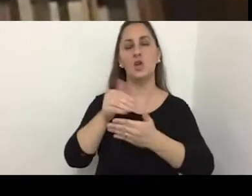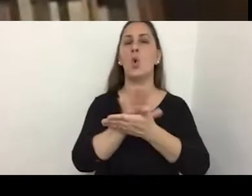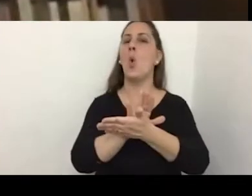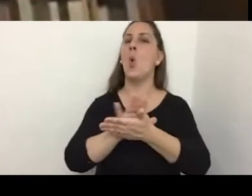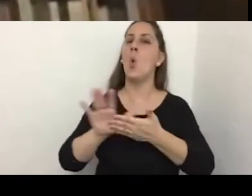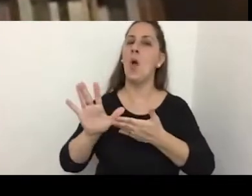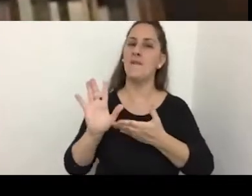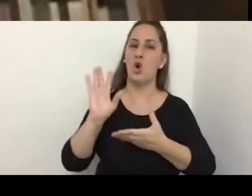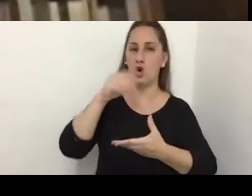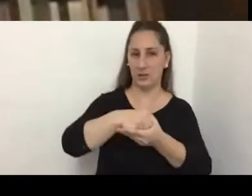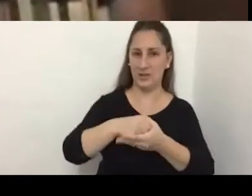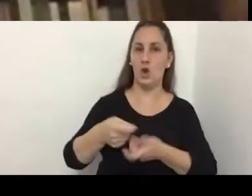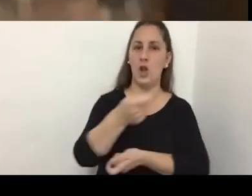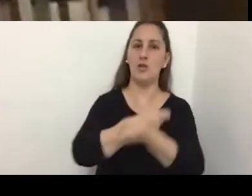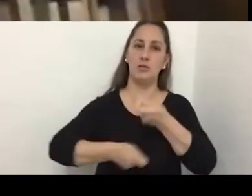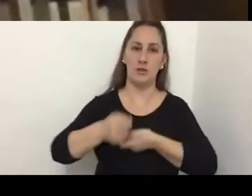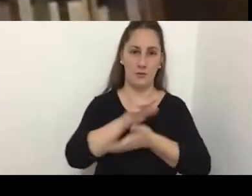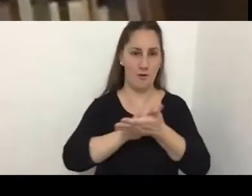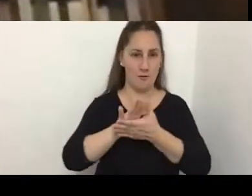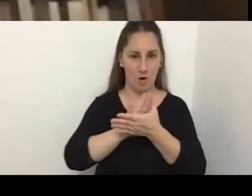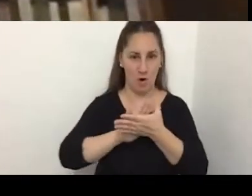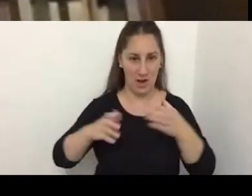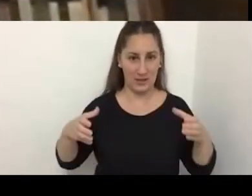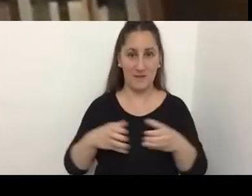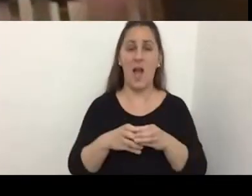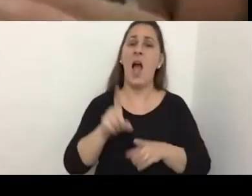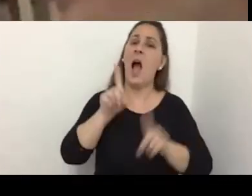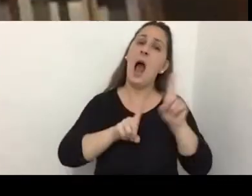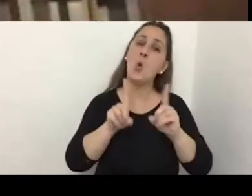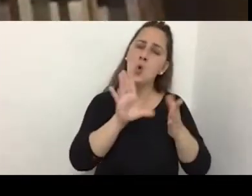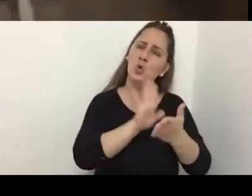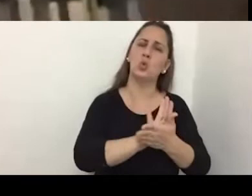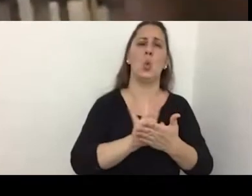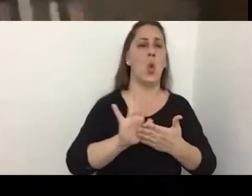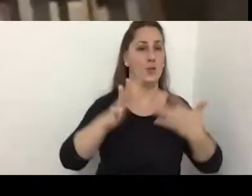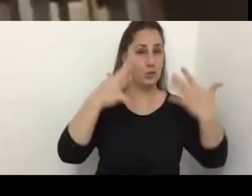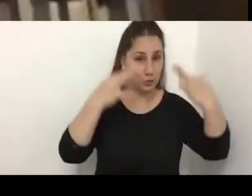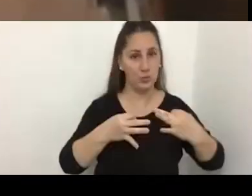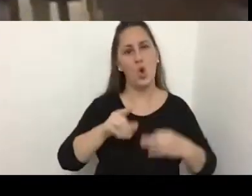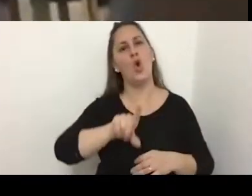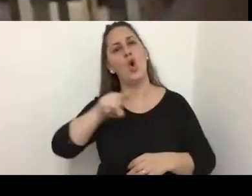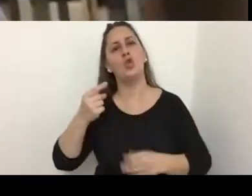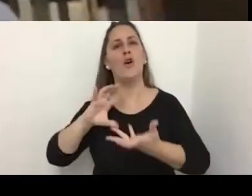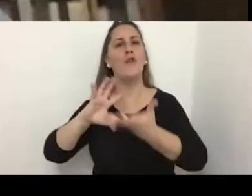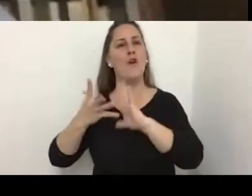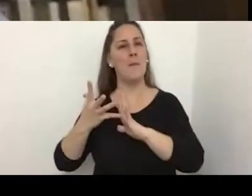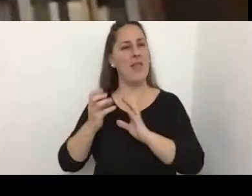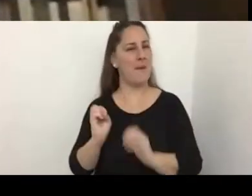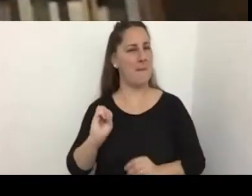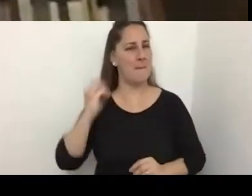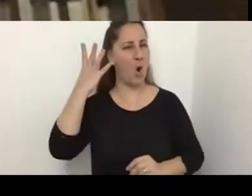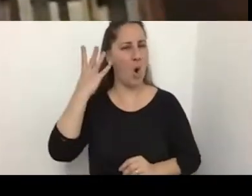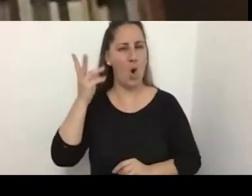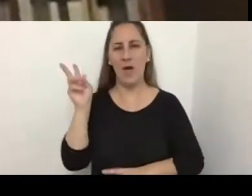de la negociación colectiva. Algunos son estrictamente nuevos y otros son formas de ayornar,